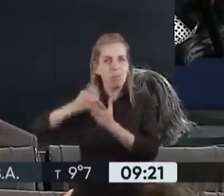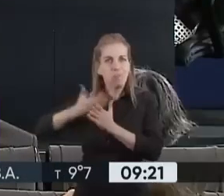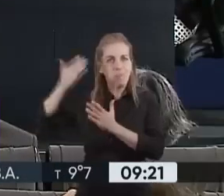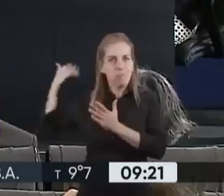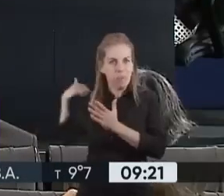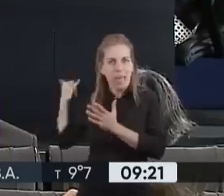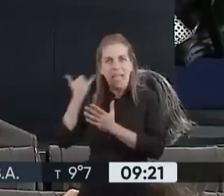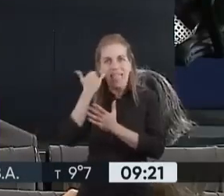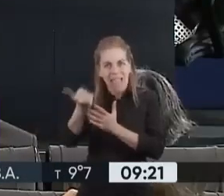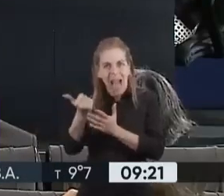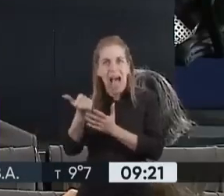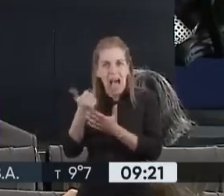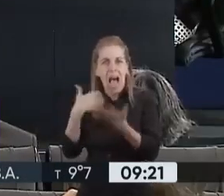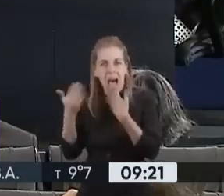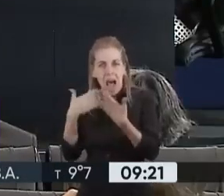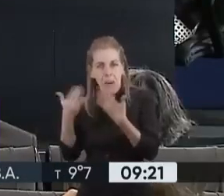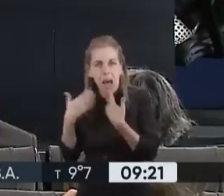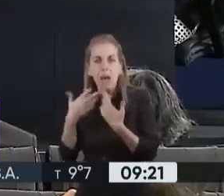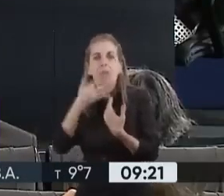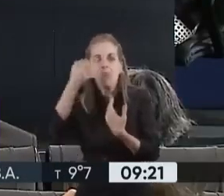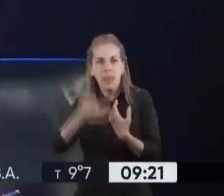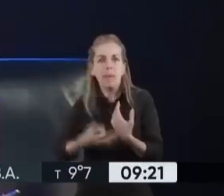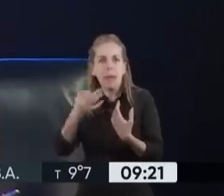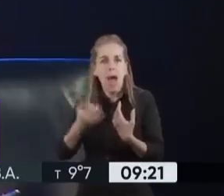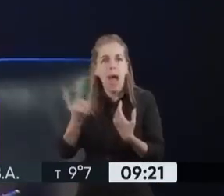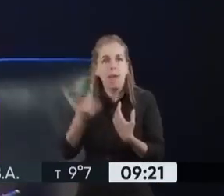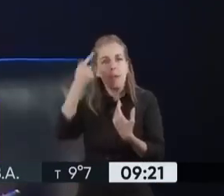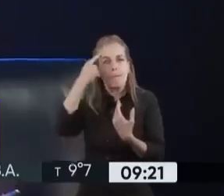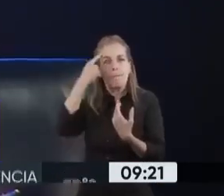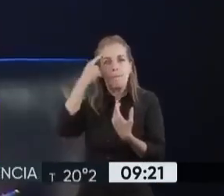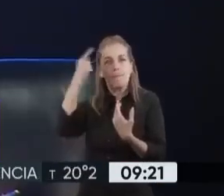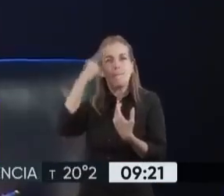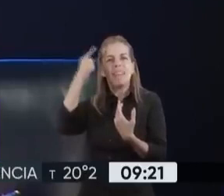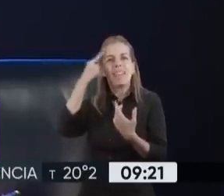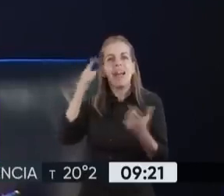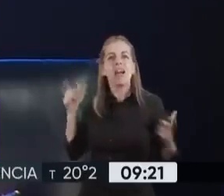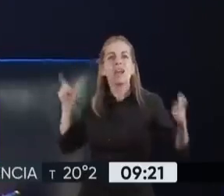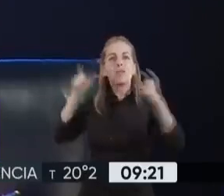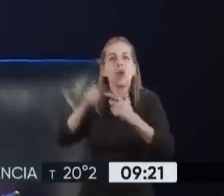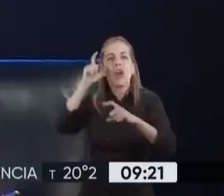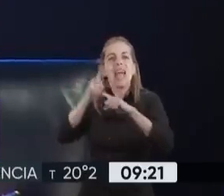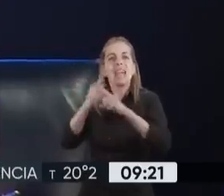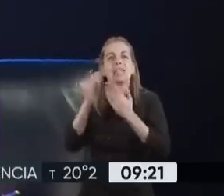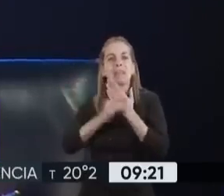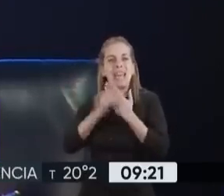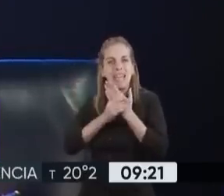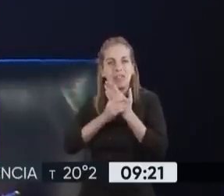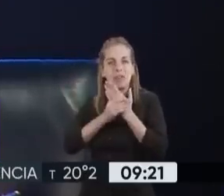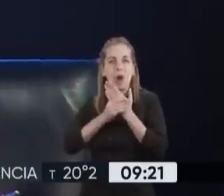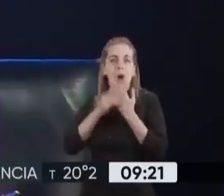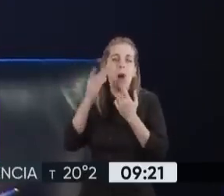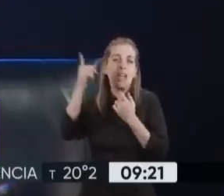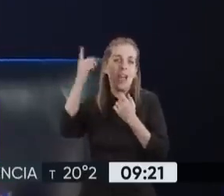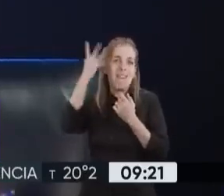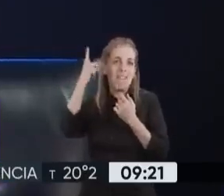retomado las negociaciones la verdad que había prevista una reunión del ex ministro en parís y bueno